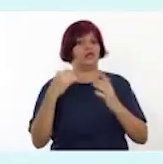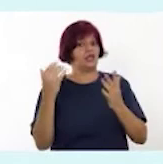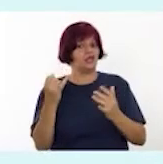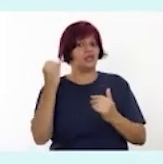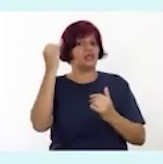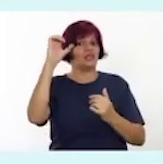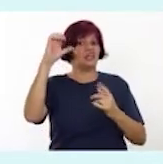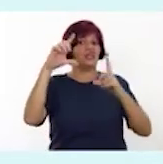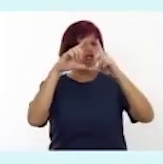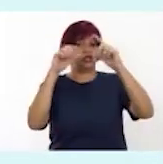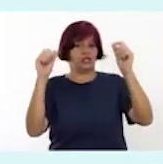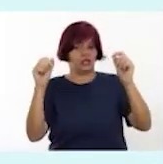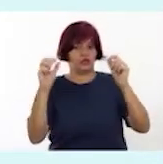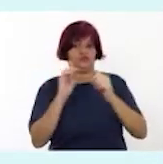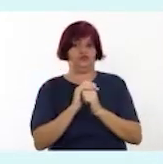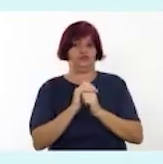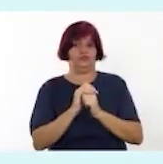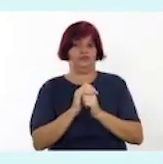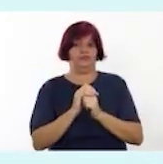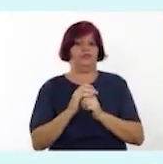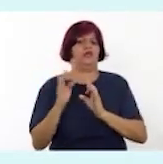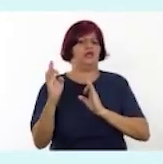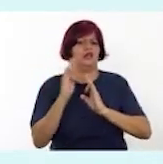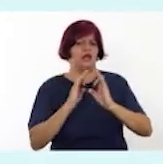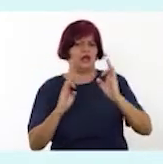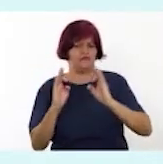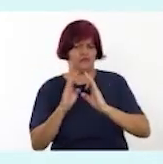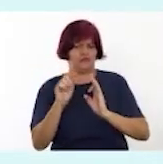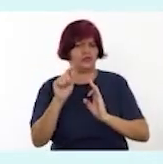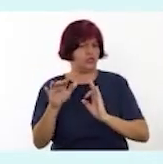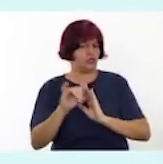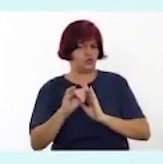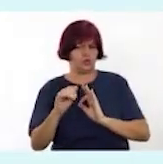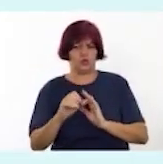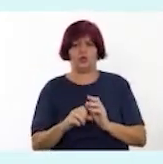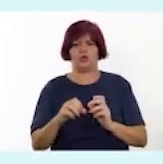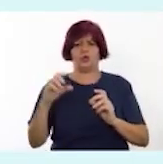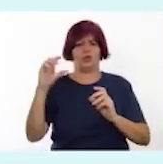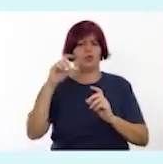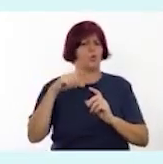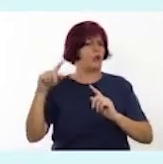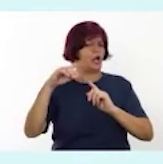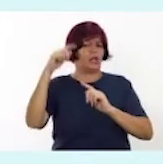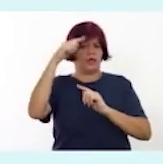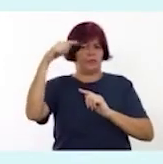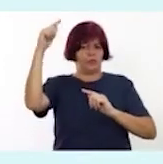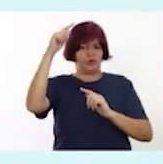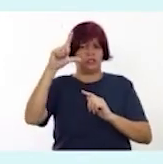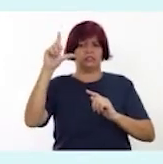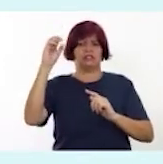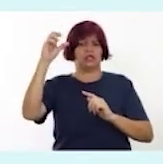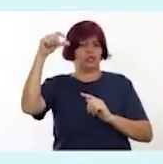resolver ecuaciones e inecuaciones exponenciales y logarítmicas, definir funciones y